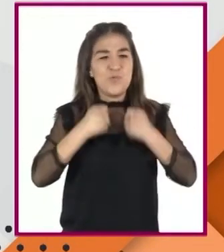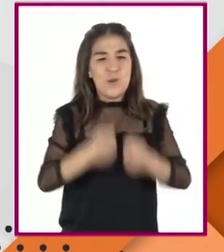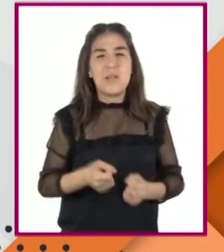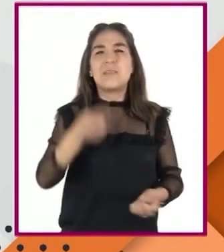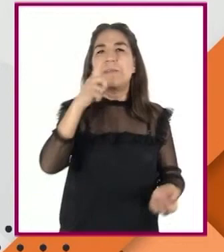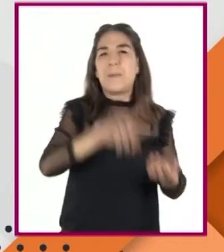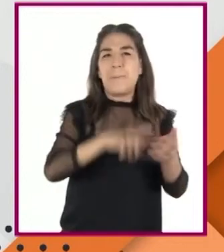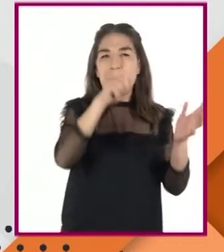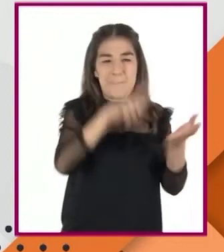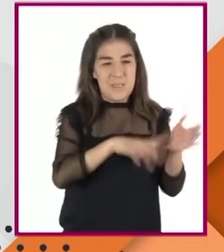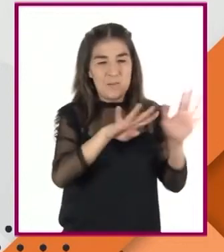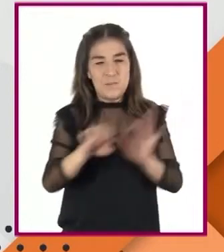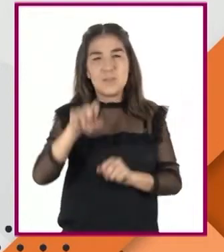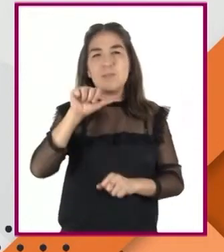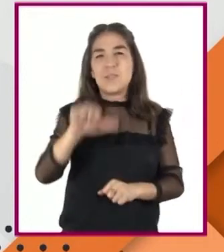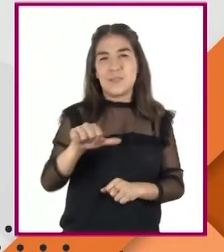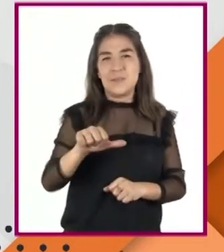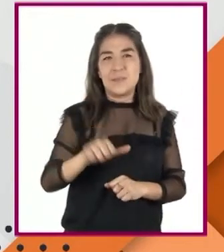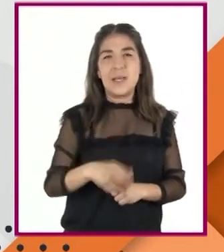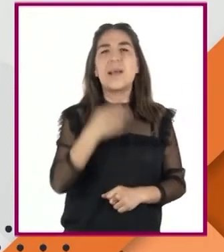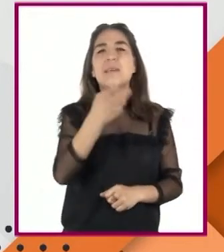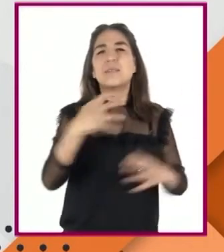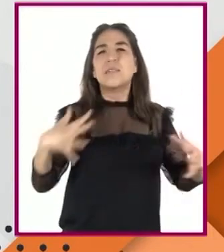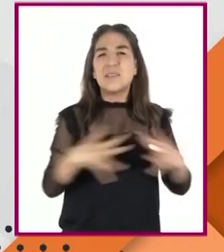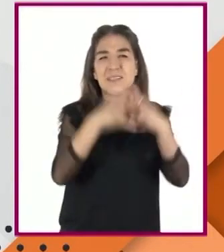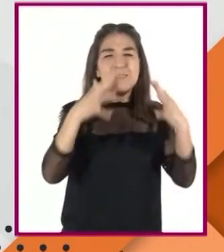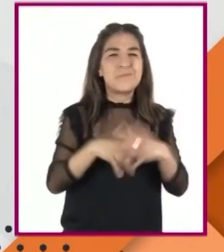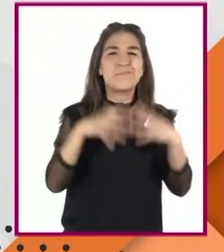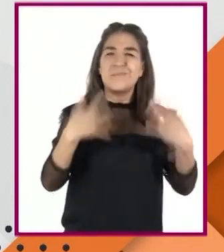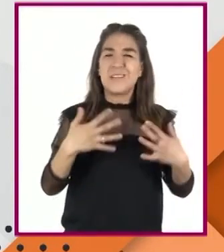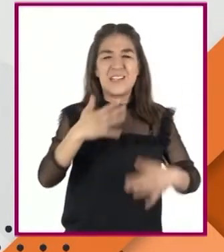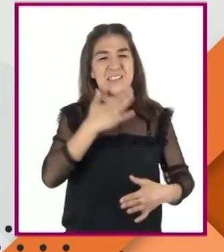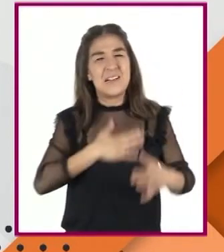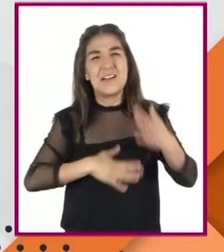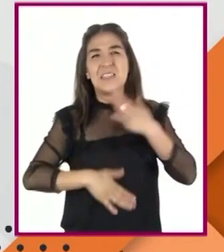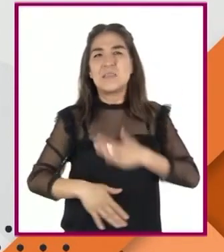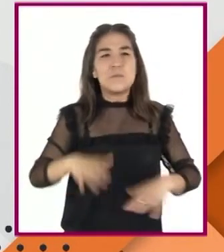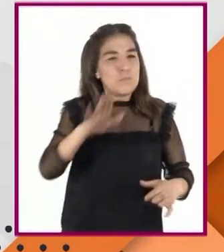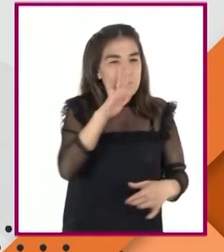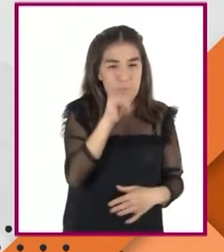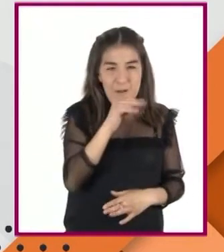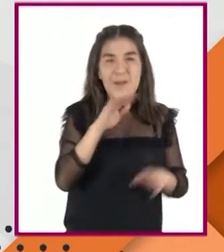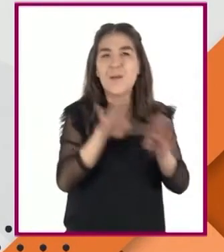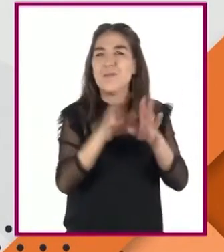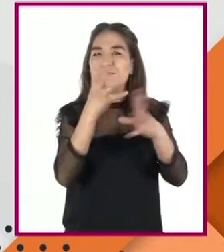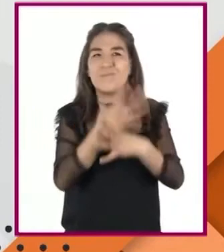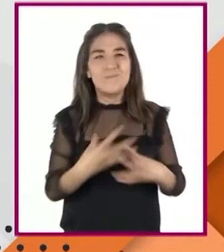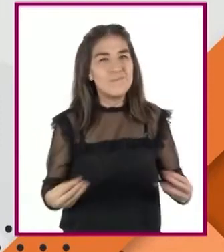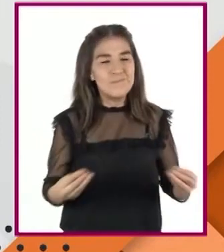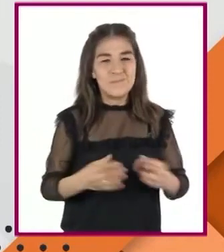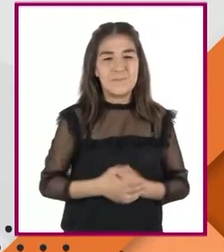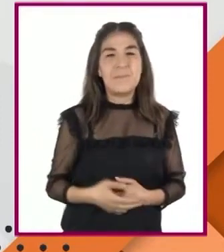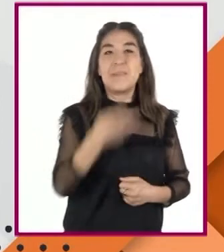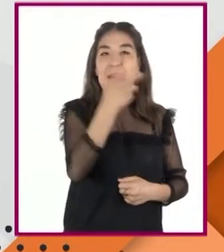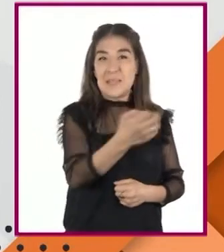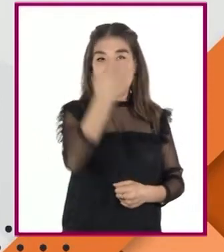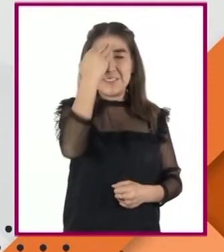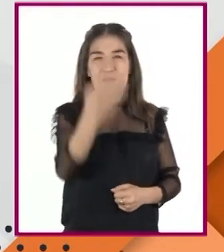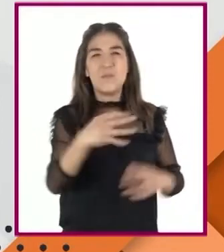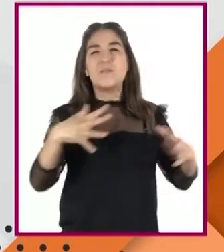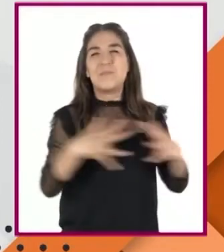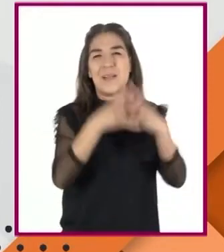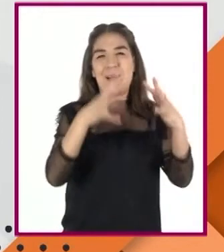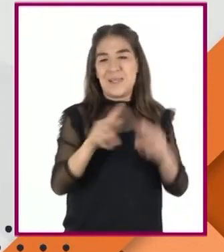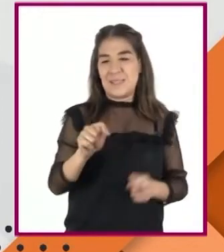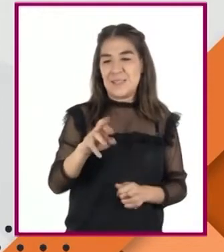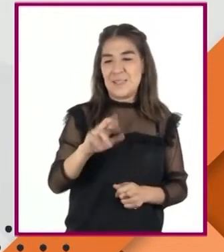en 1916, en una guerra de desgaste que no podía ser resuelta. Este periodo de la guerra de